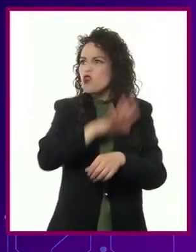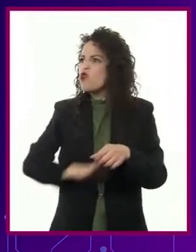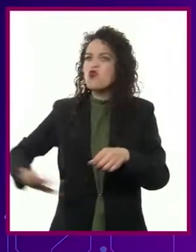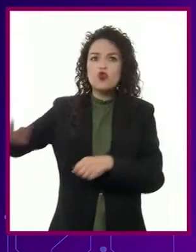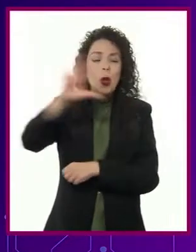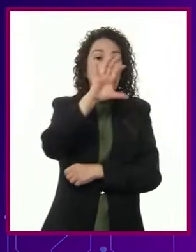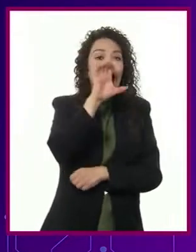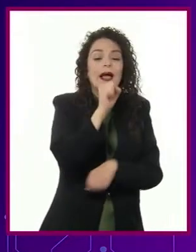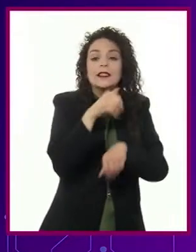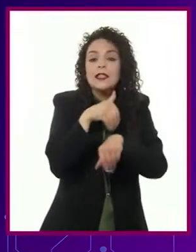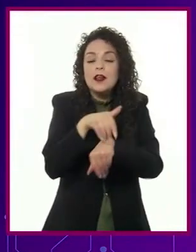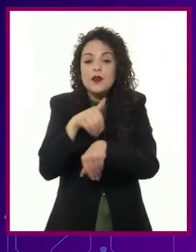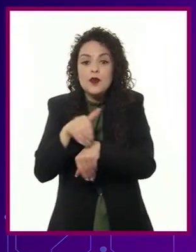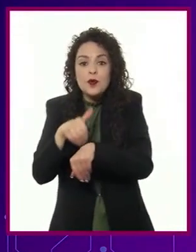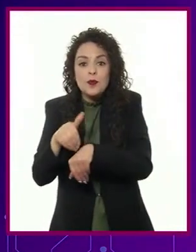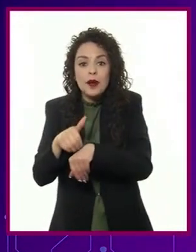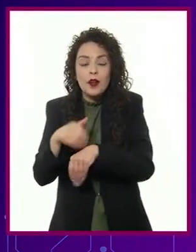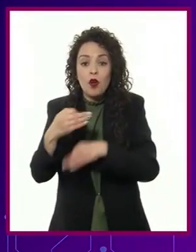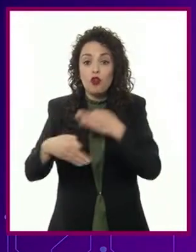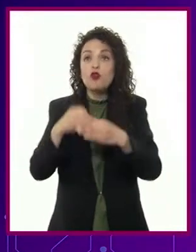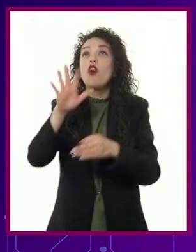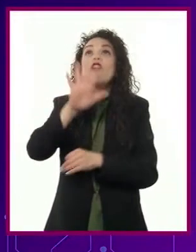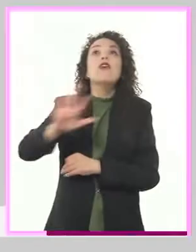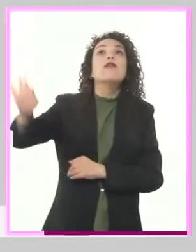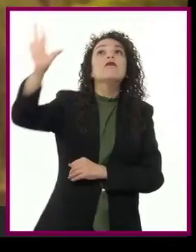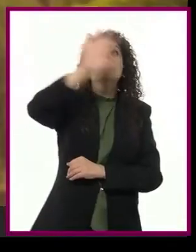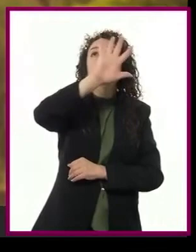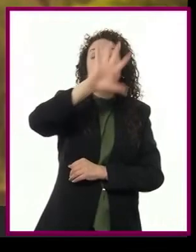el cosmos es una escala y un número.